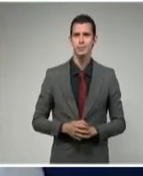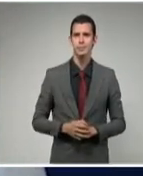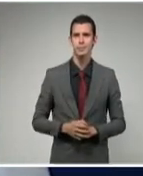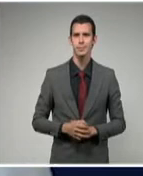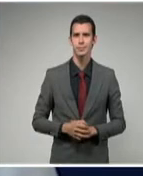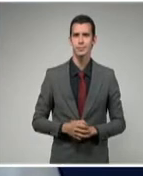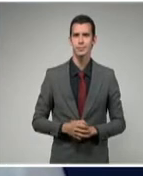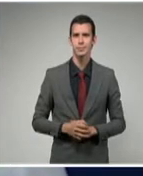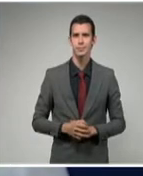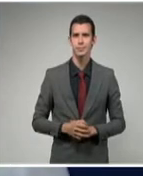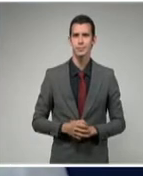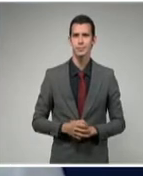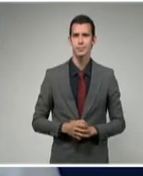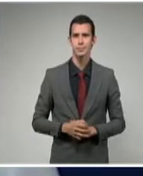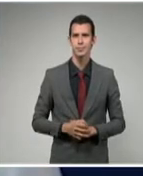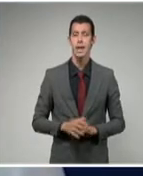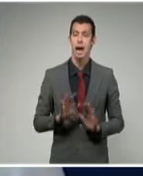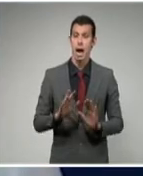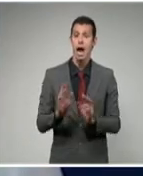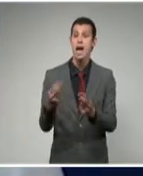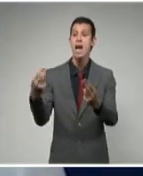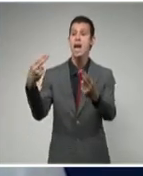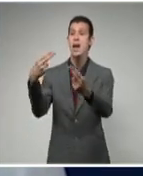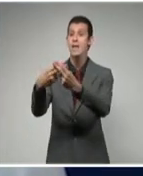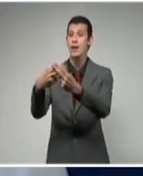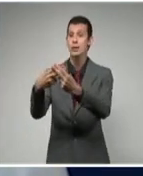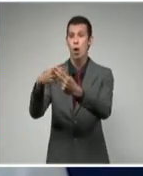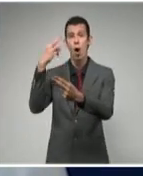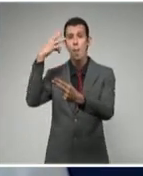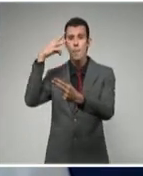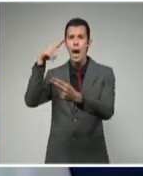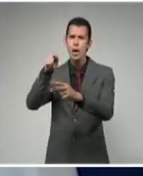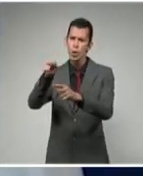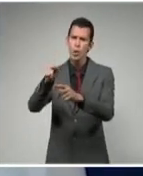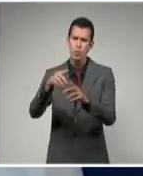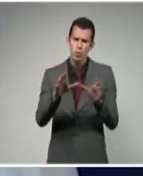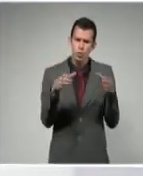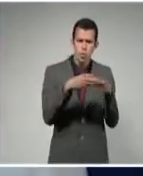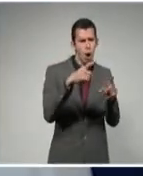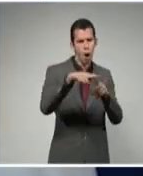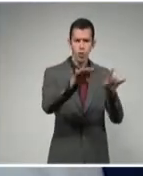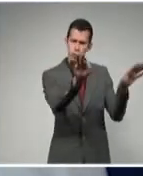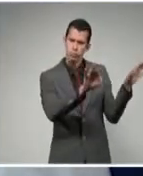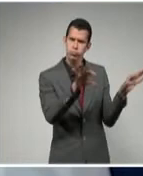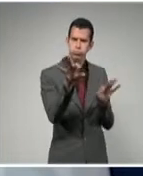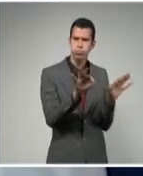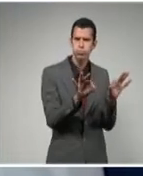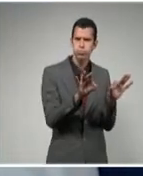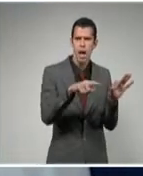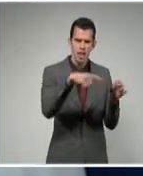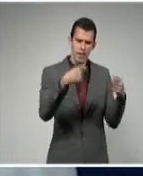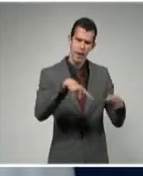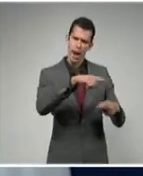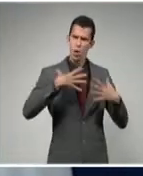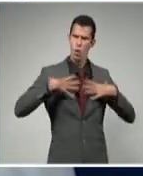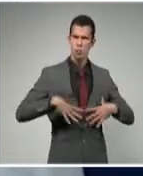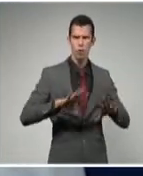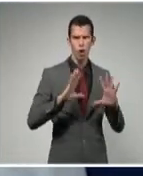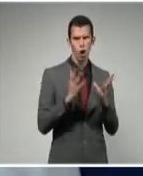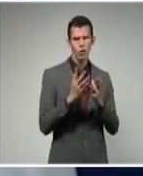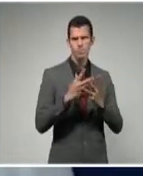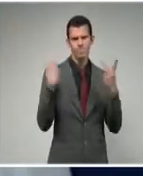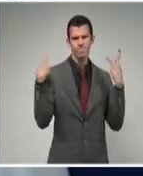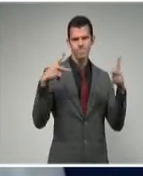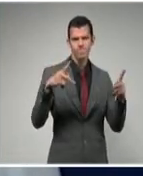nacional y de este equipo que va a Curazao, se le ha indicado que deben de llegar en un estado de forma óptima, buscar el desarrollo de las habilidades, de ese juego